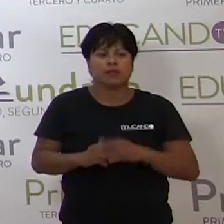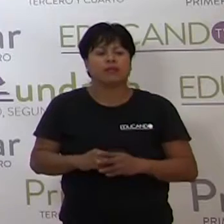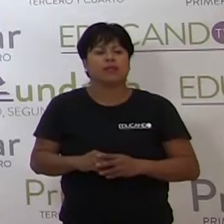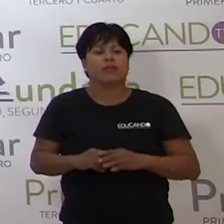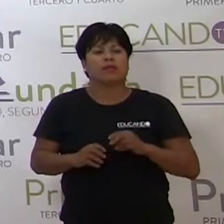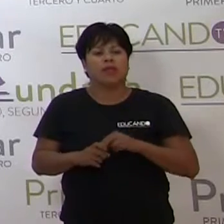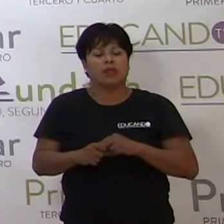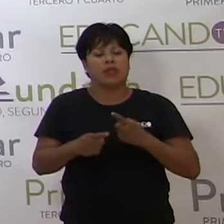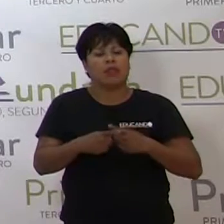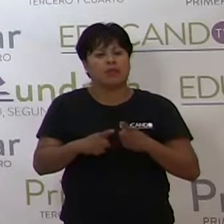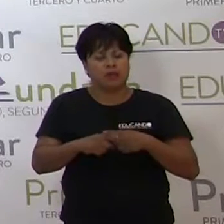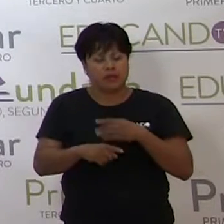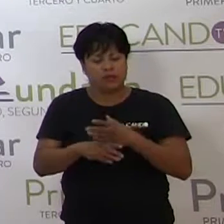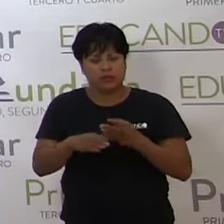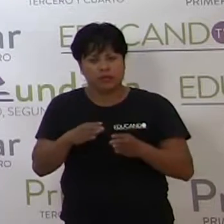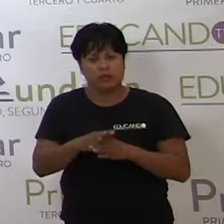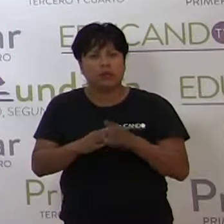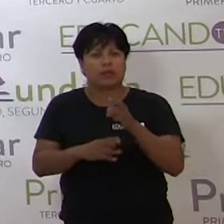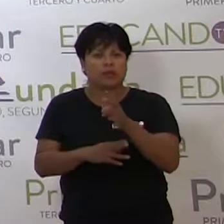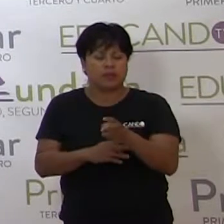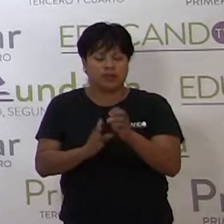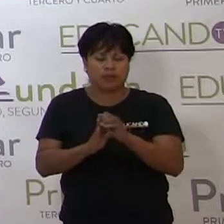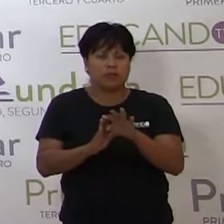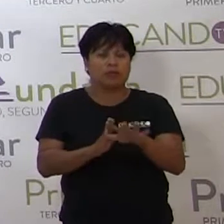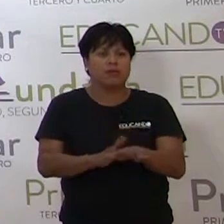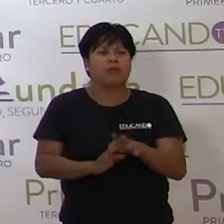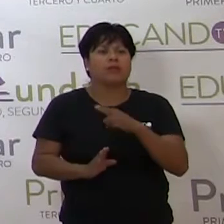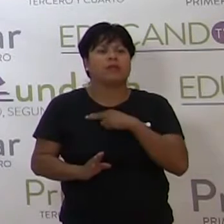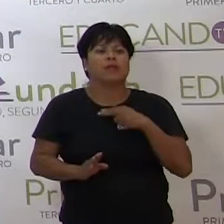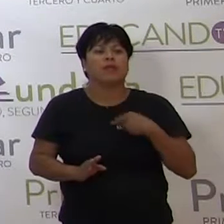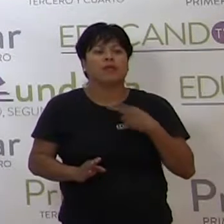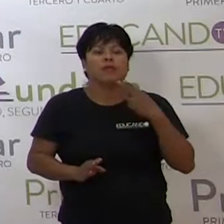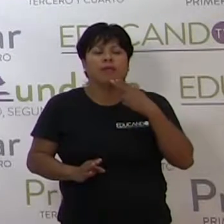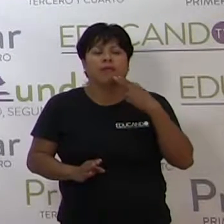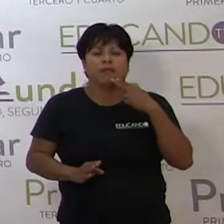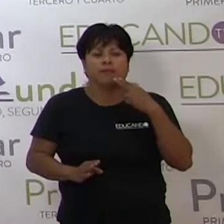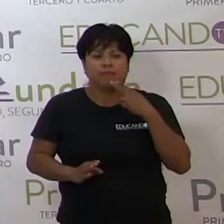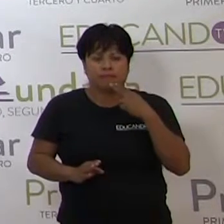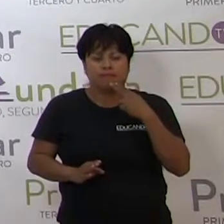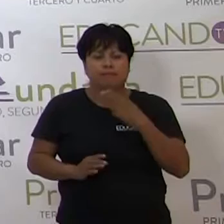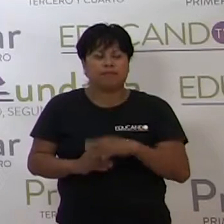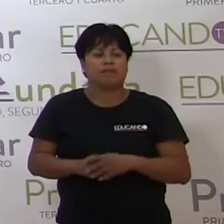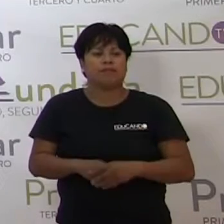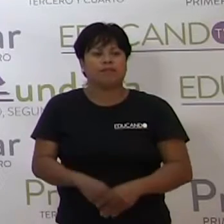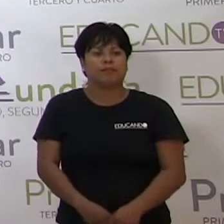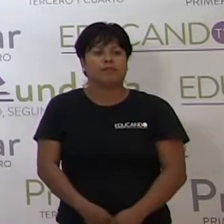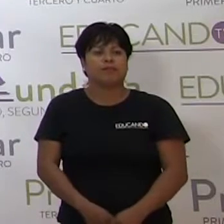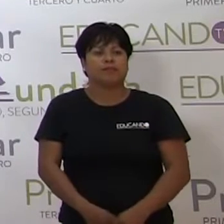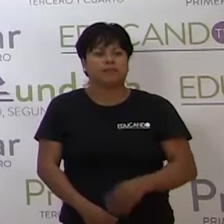en varios campos. En este caso, vamos a utilizar